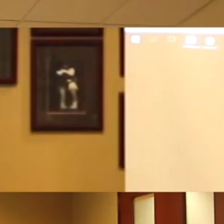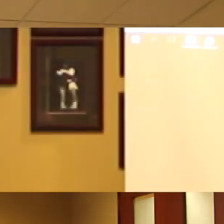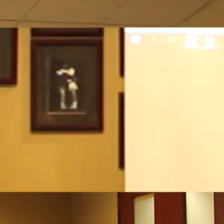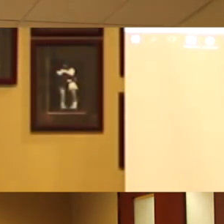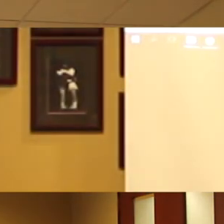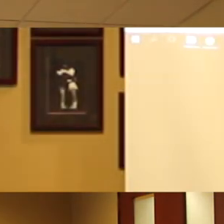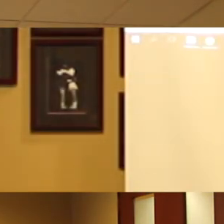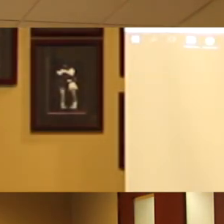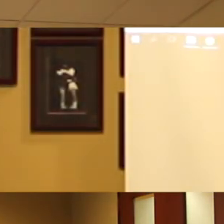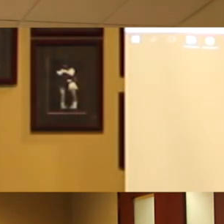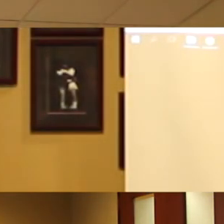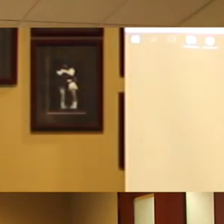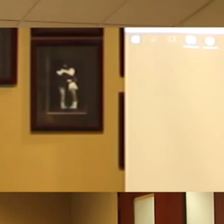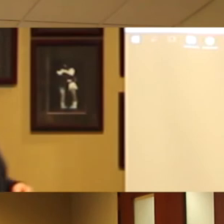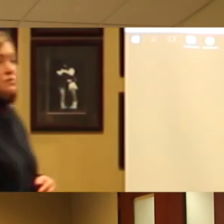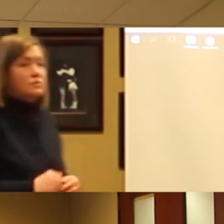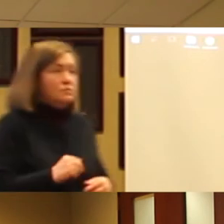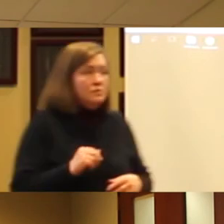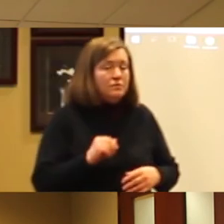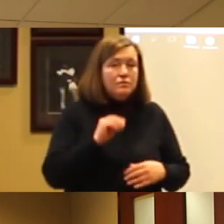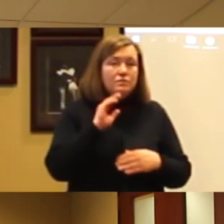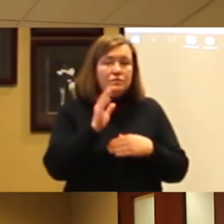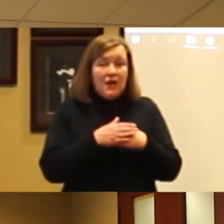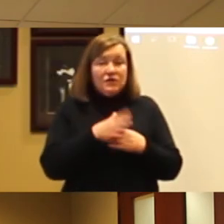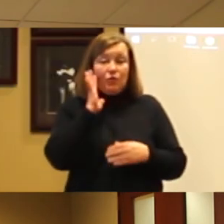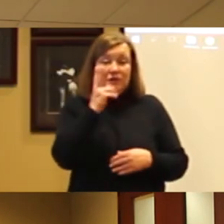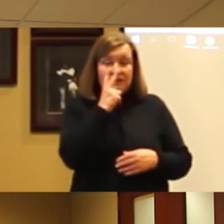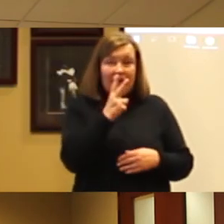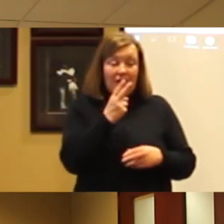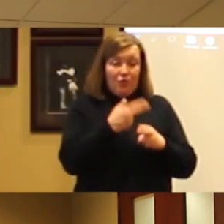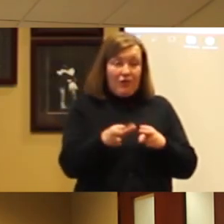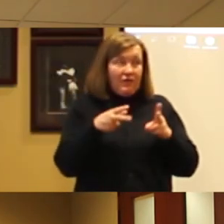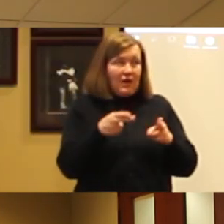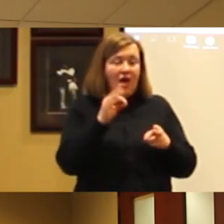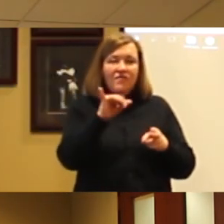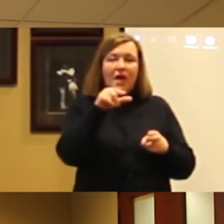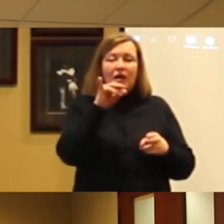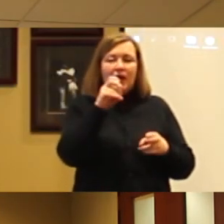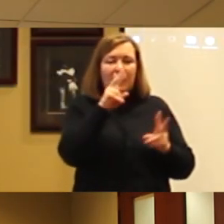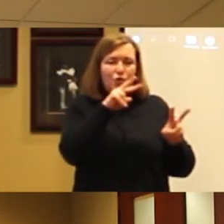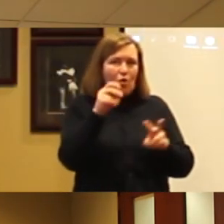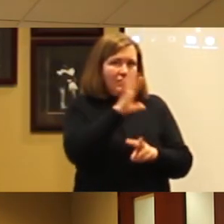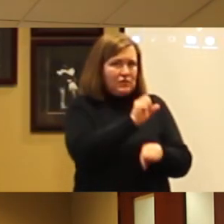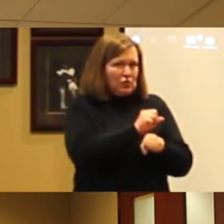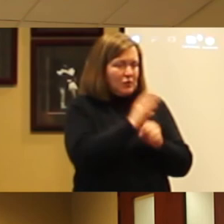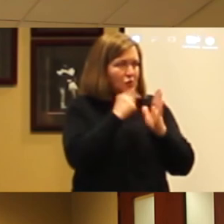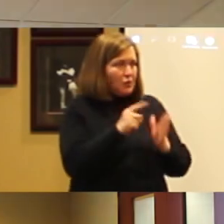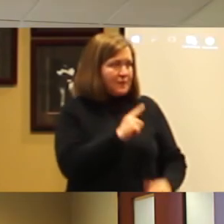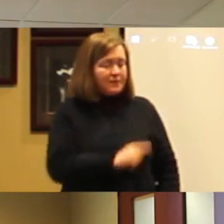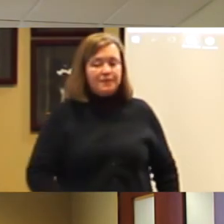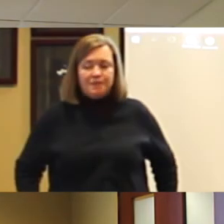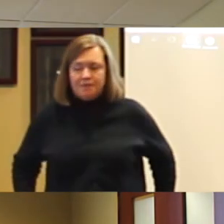Now we're going to see a brief version, really, of the guided tour that we had here. We